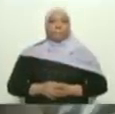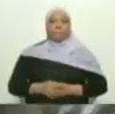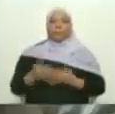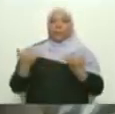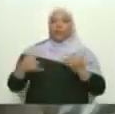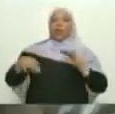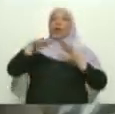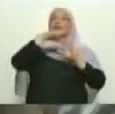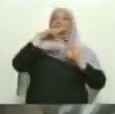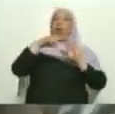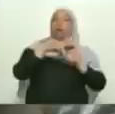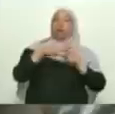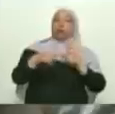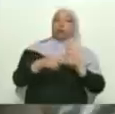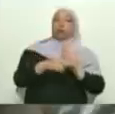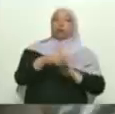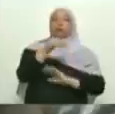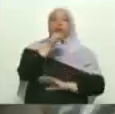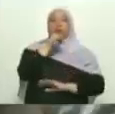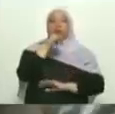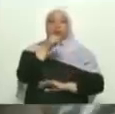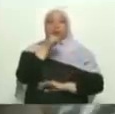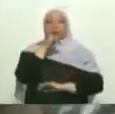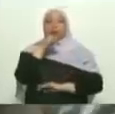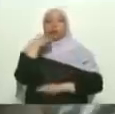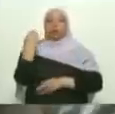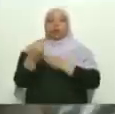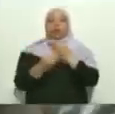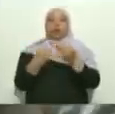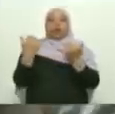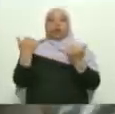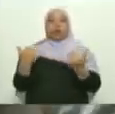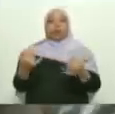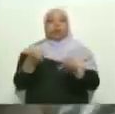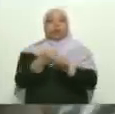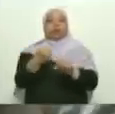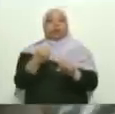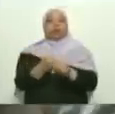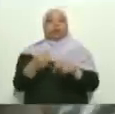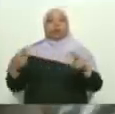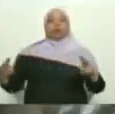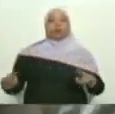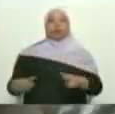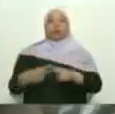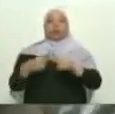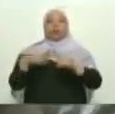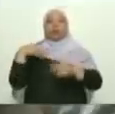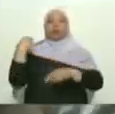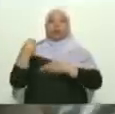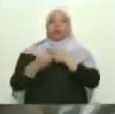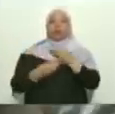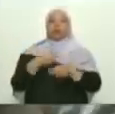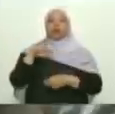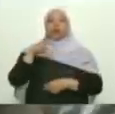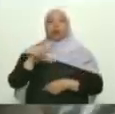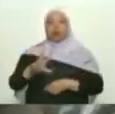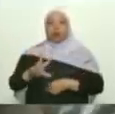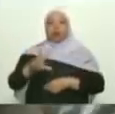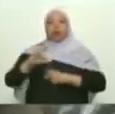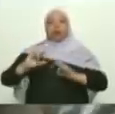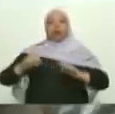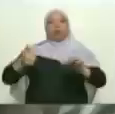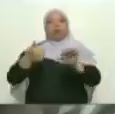orden la dio Donald Trump de manera directa. Para que veamos el nivel atroz de